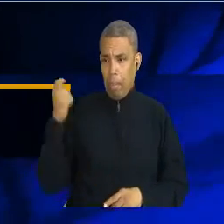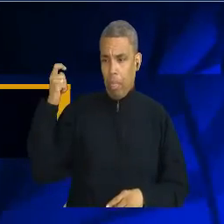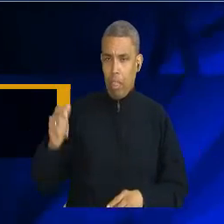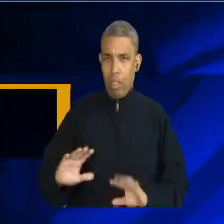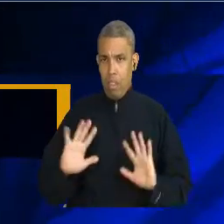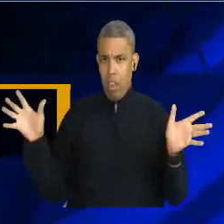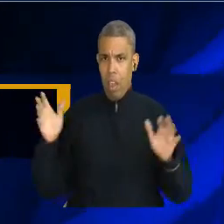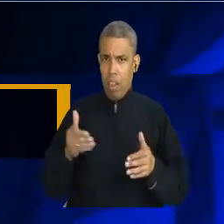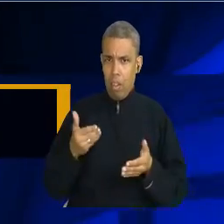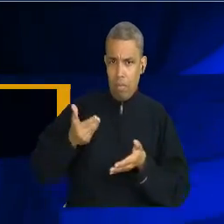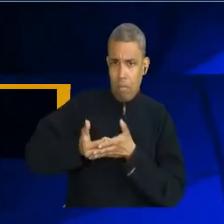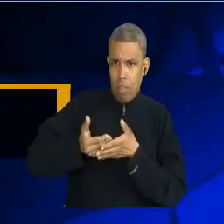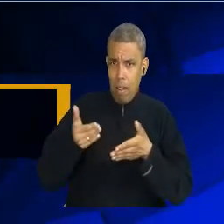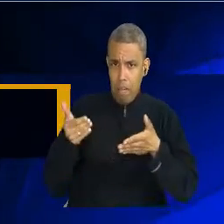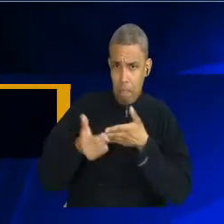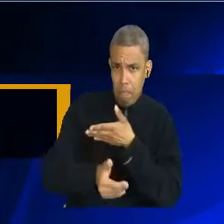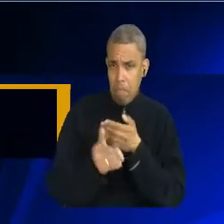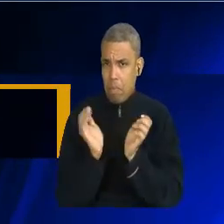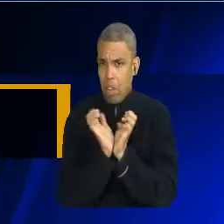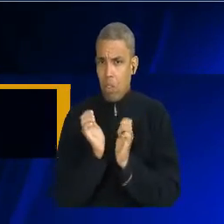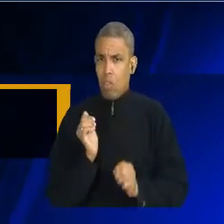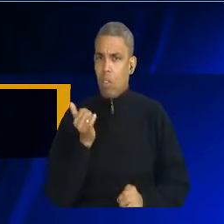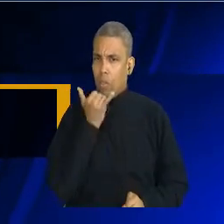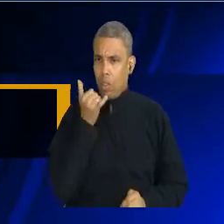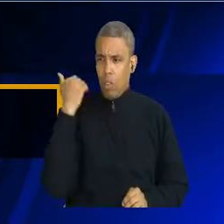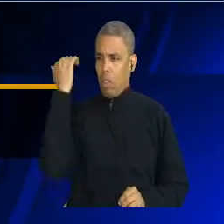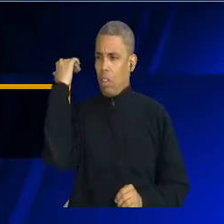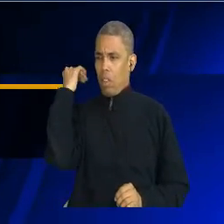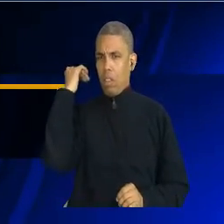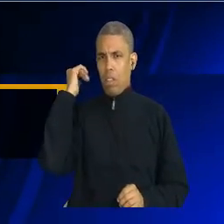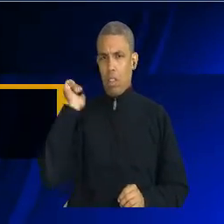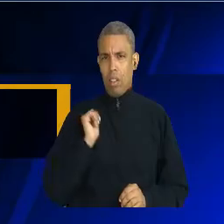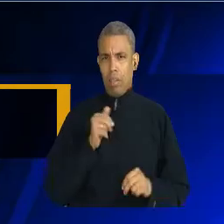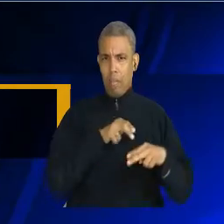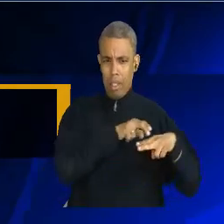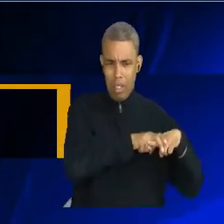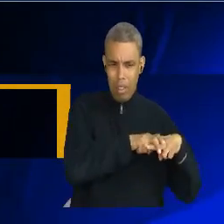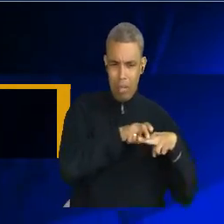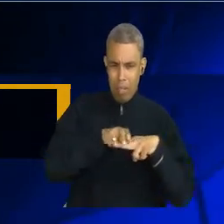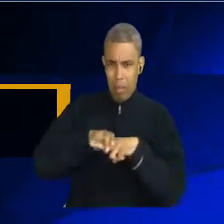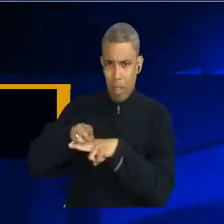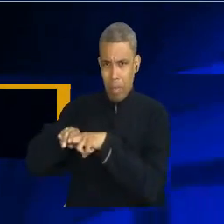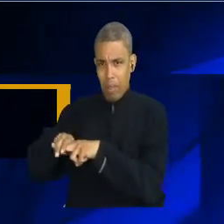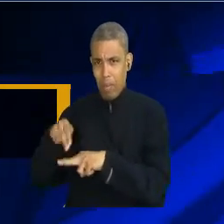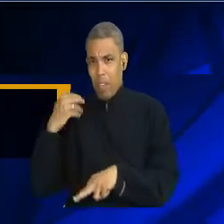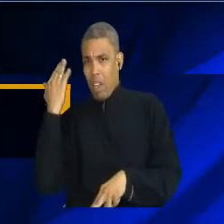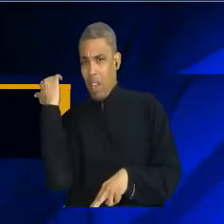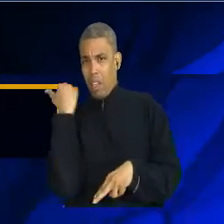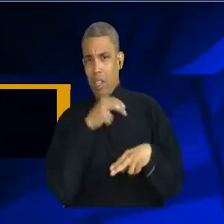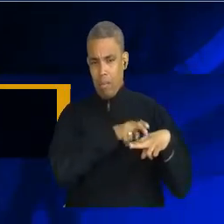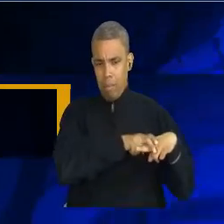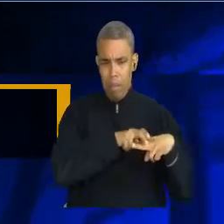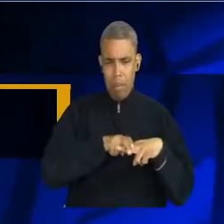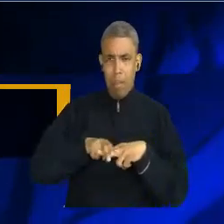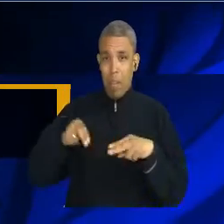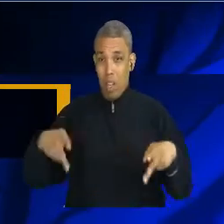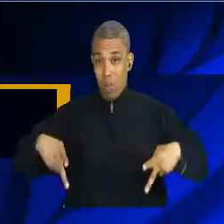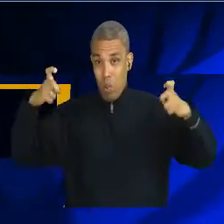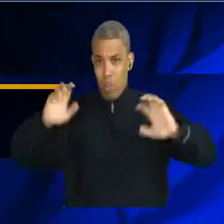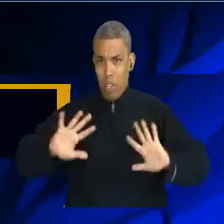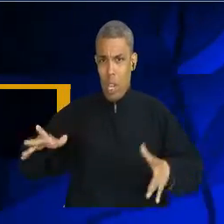tengo entendido que hasta ayer llegó la silletería a Barranca Bermeja. ¿Qué conoce del tema, señor secretario? Sí,